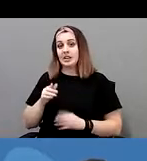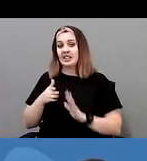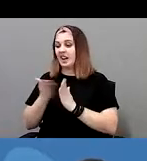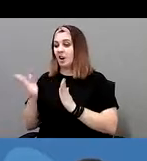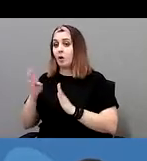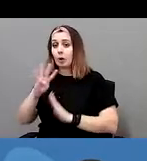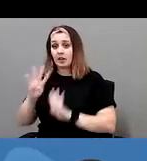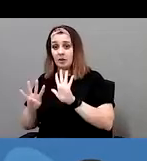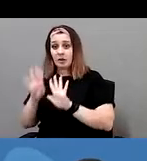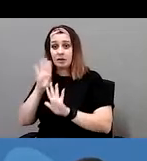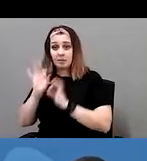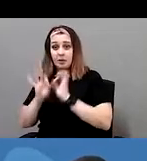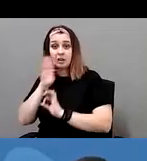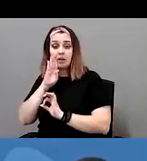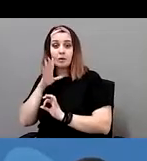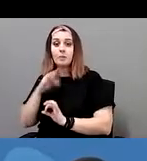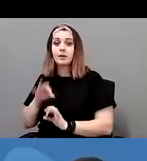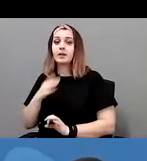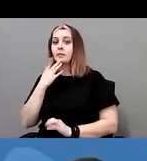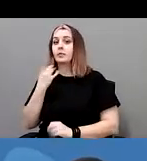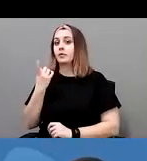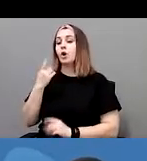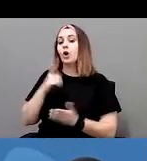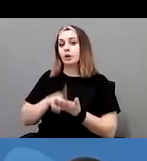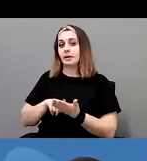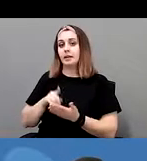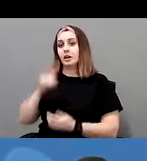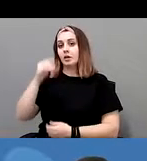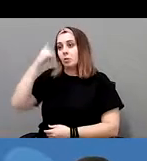49%, vuelve a salir por falta de